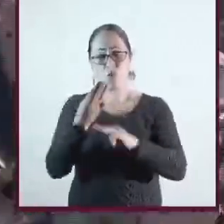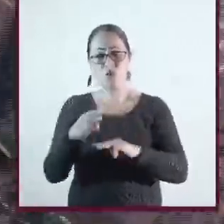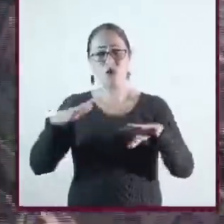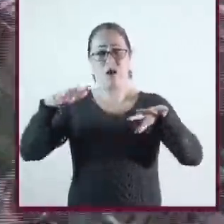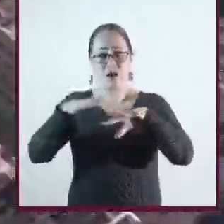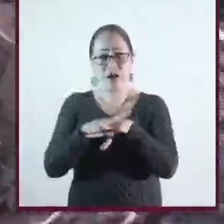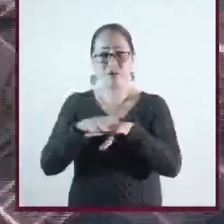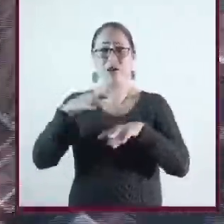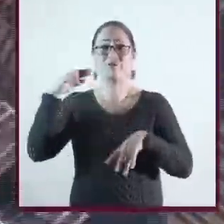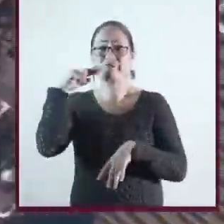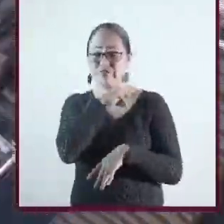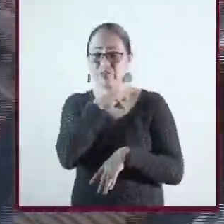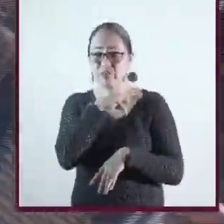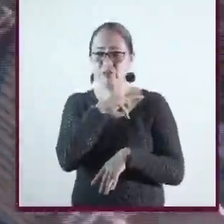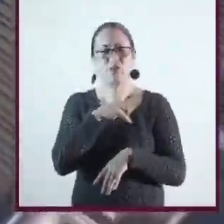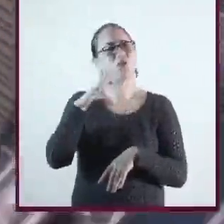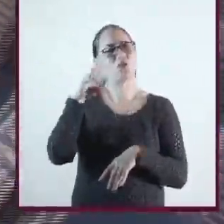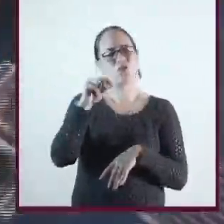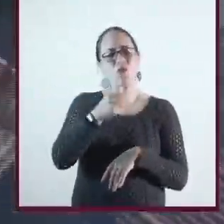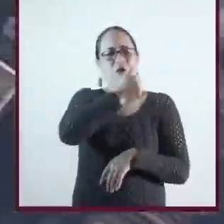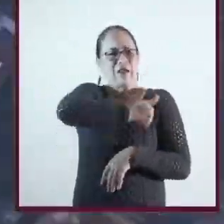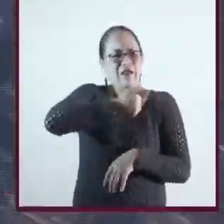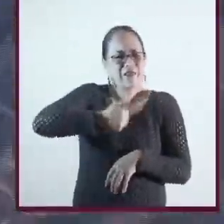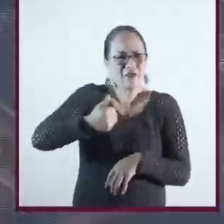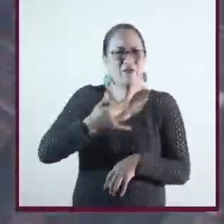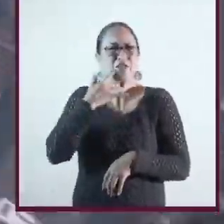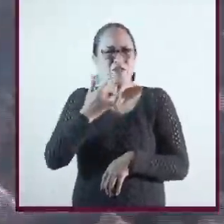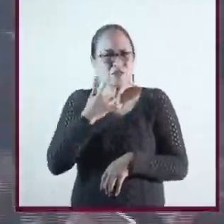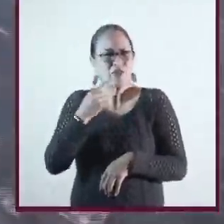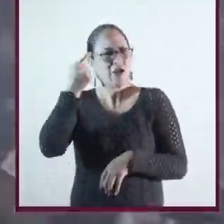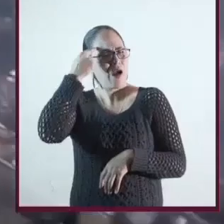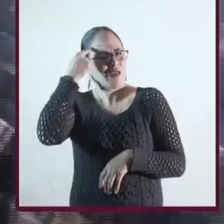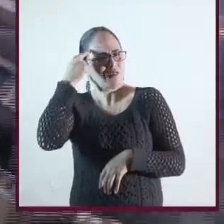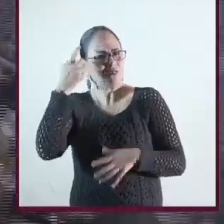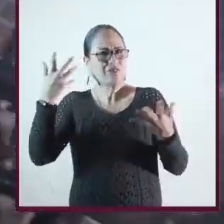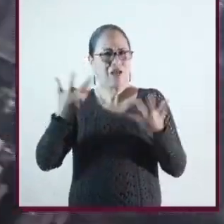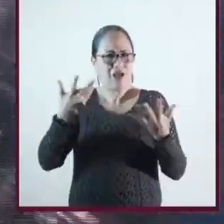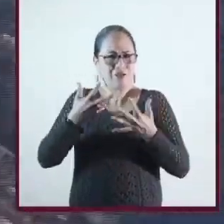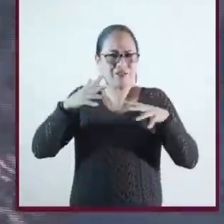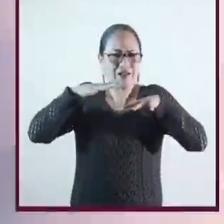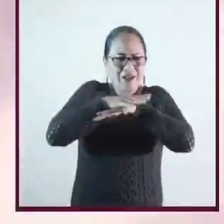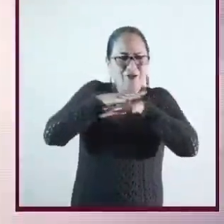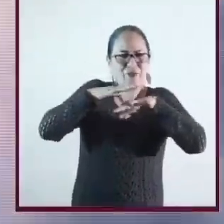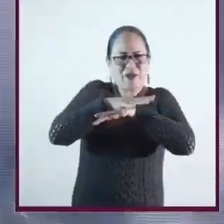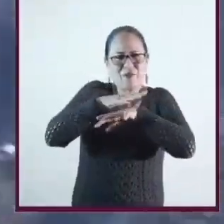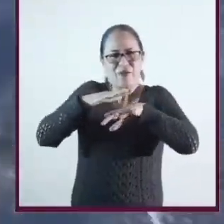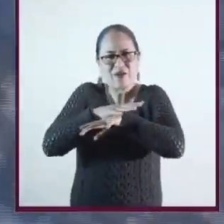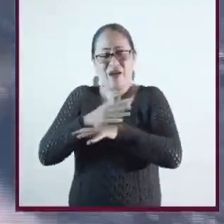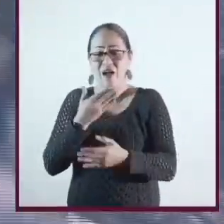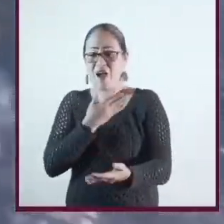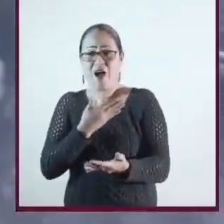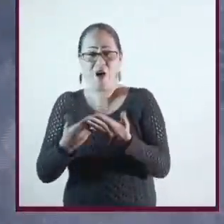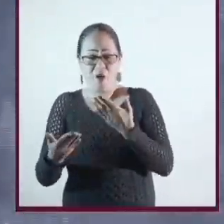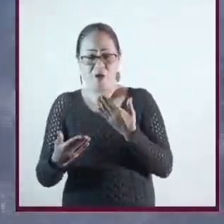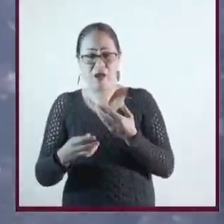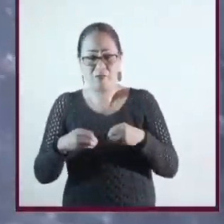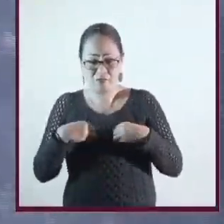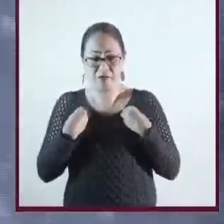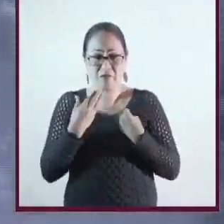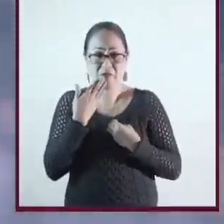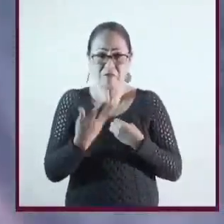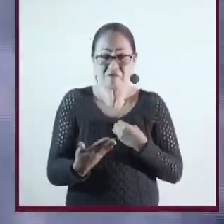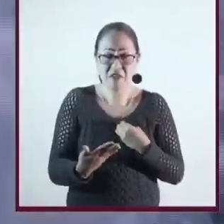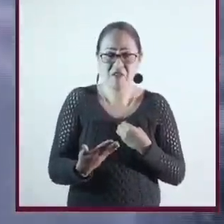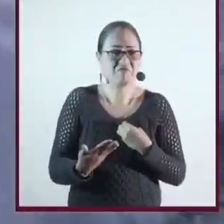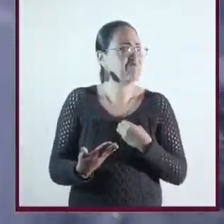lo cambiamos cada uno de nosotros con nuestras acciones y pensamientos. No vivimos en el mejor de los mundos